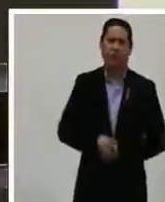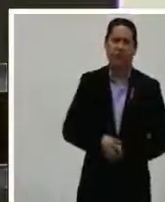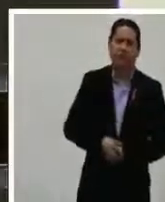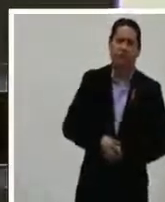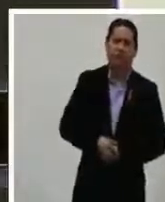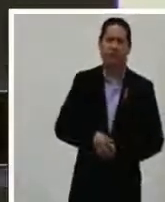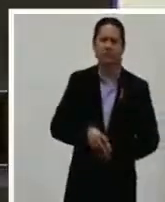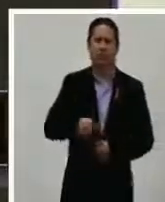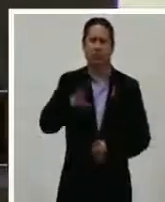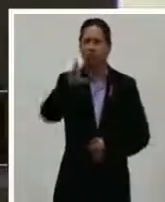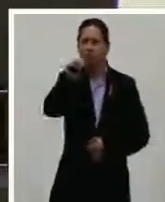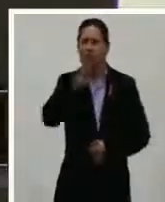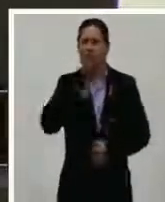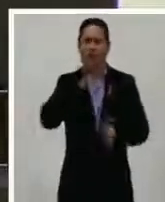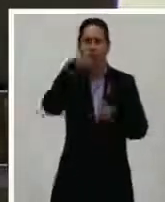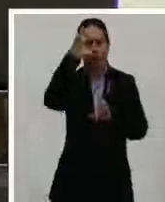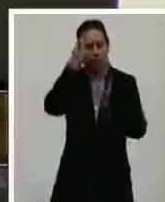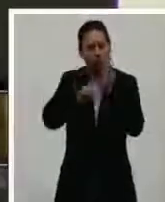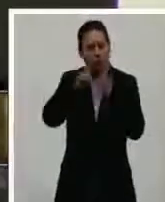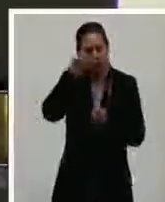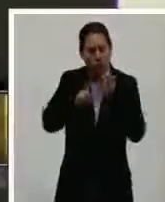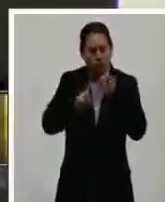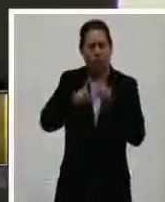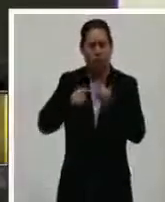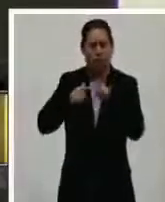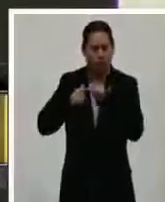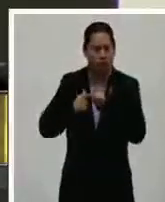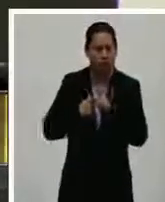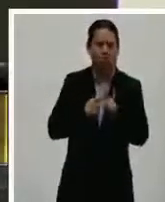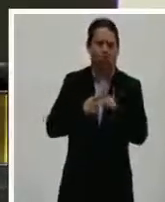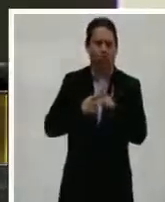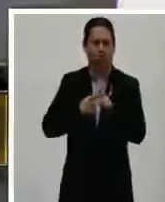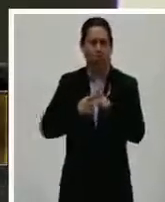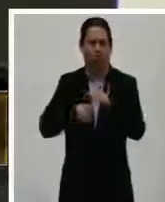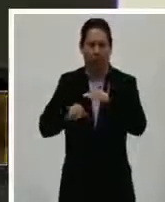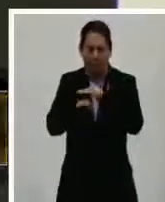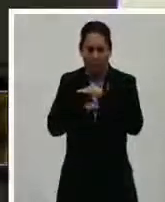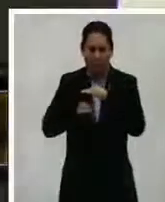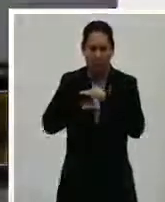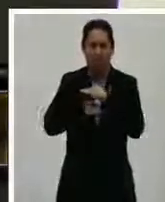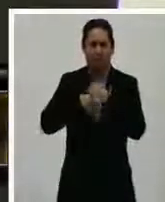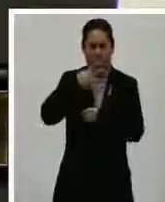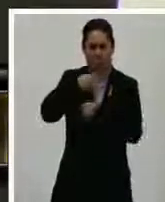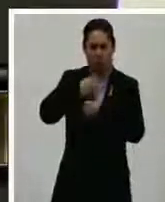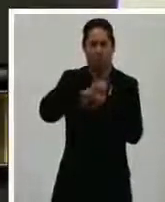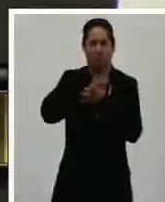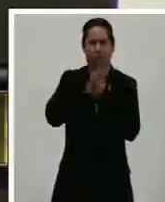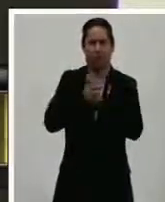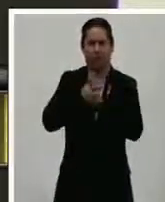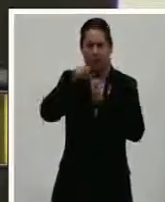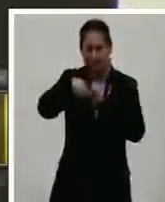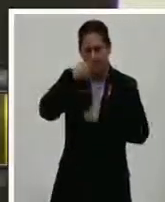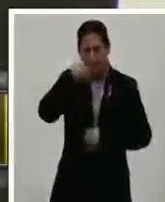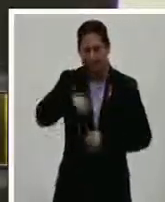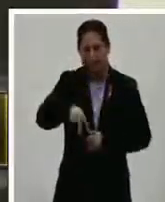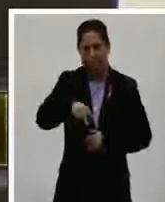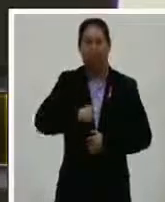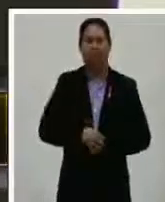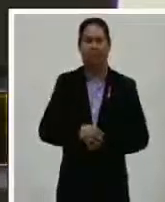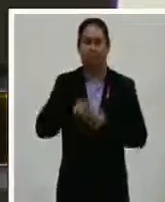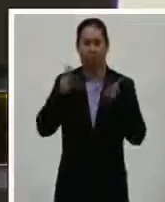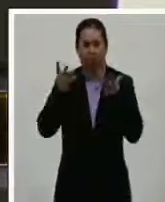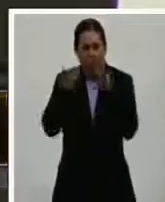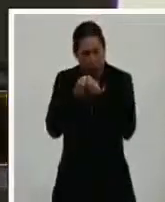no tengamos duda que se seguirán consolidando las bases de la transformación en mexico que